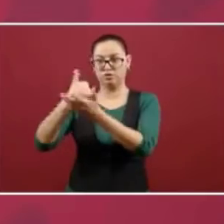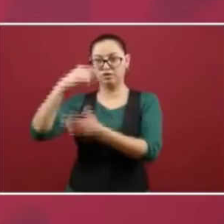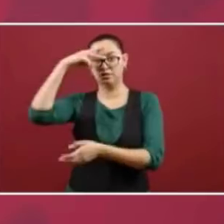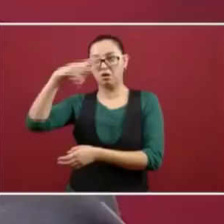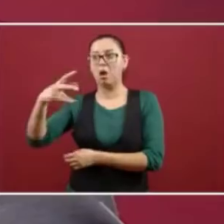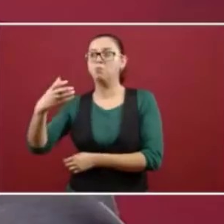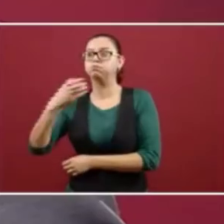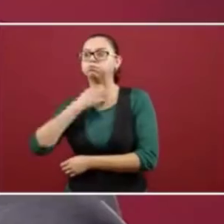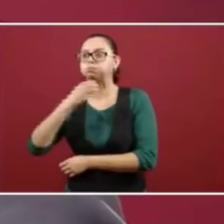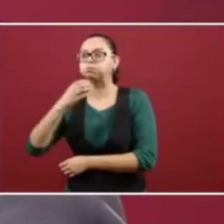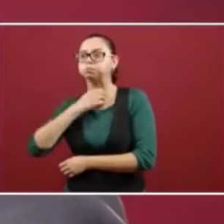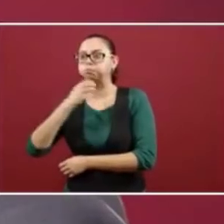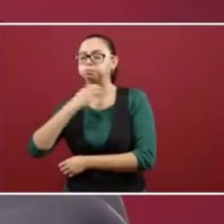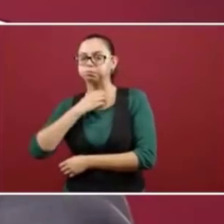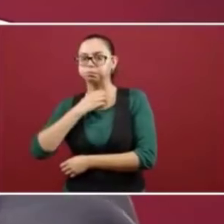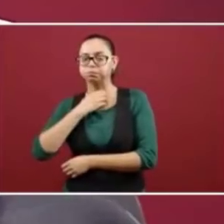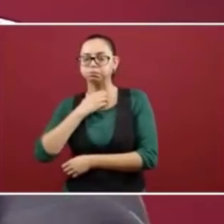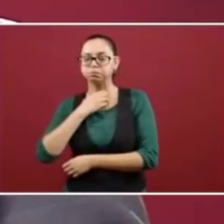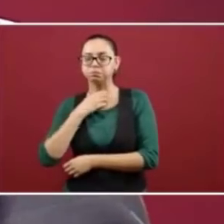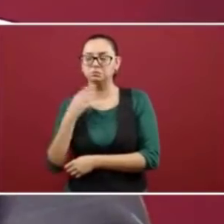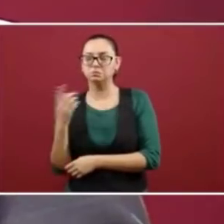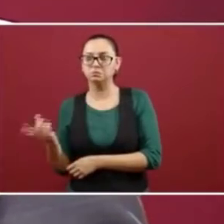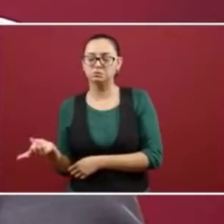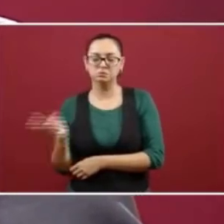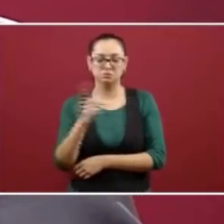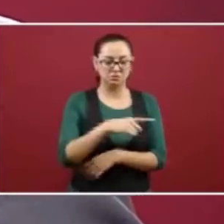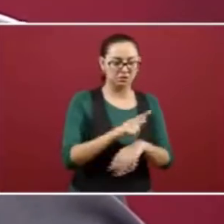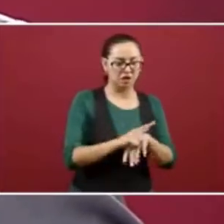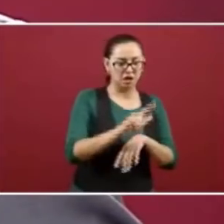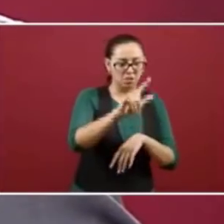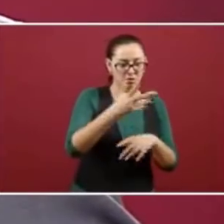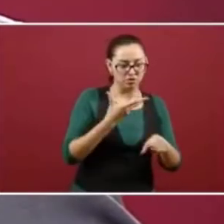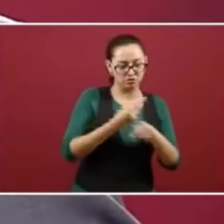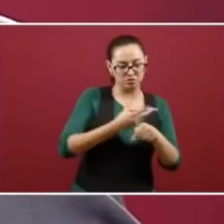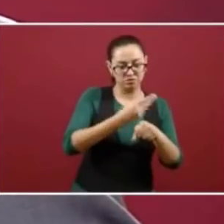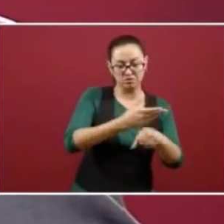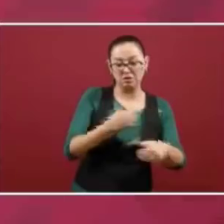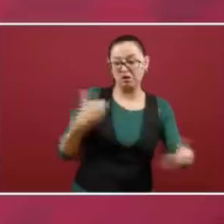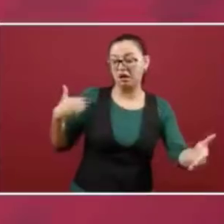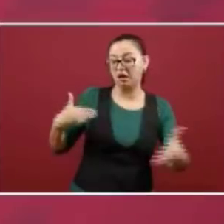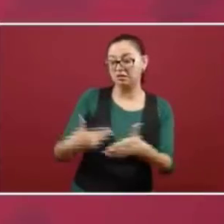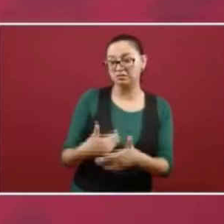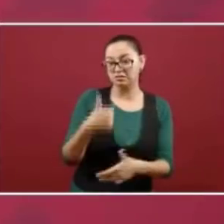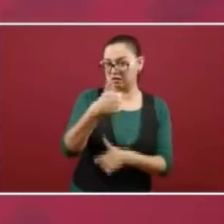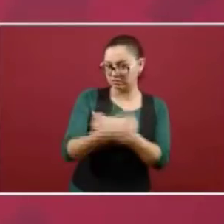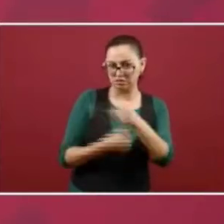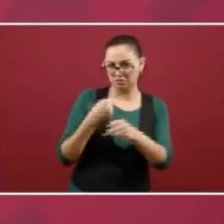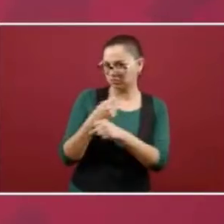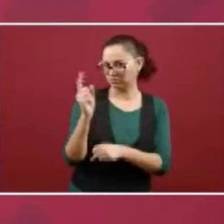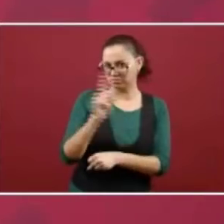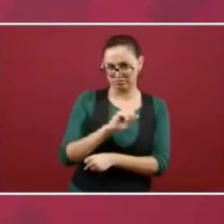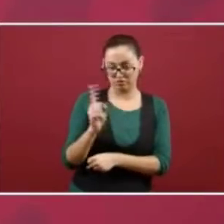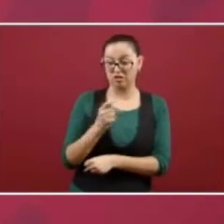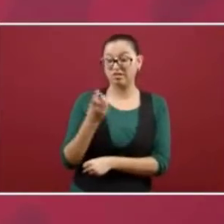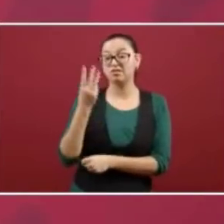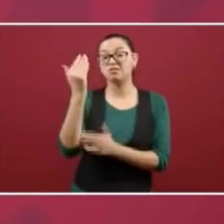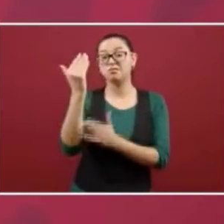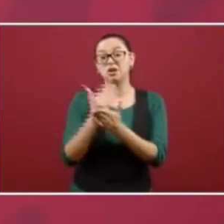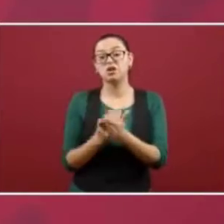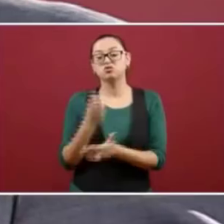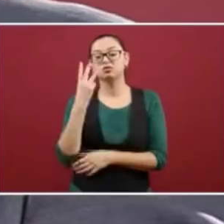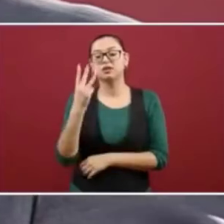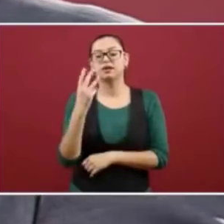no en seis como originalmente lo tenían contemplado y